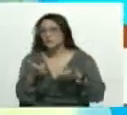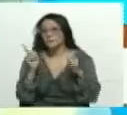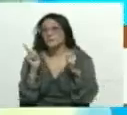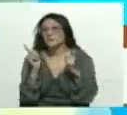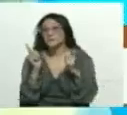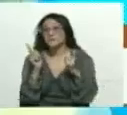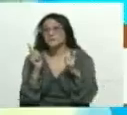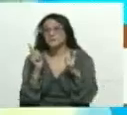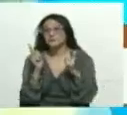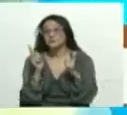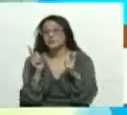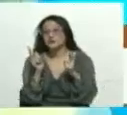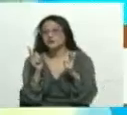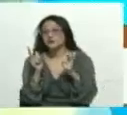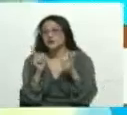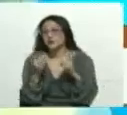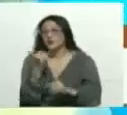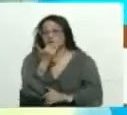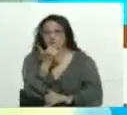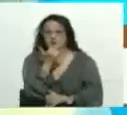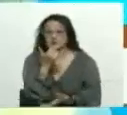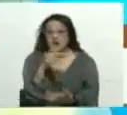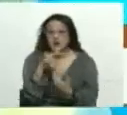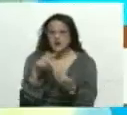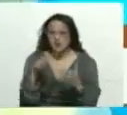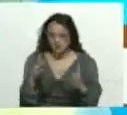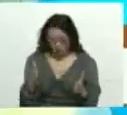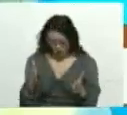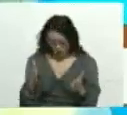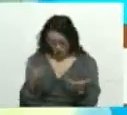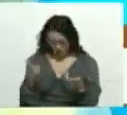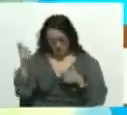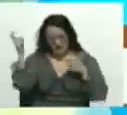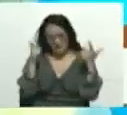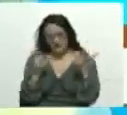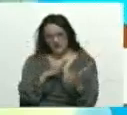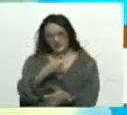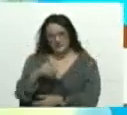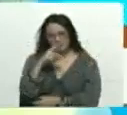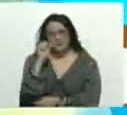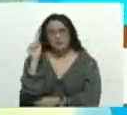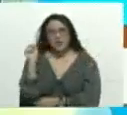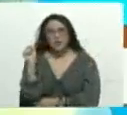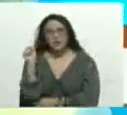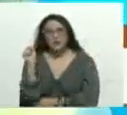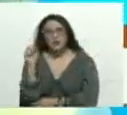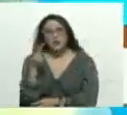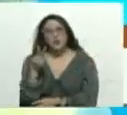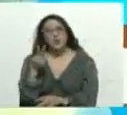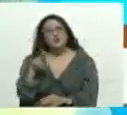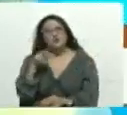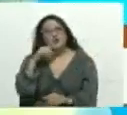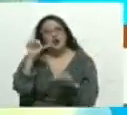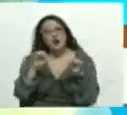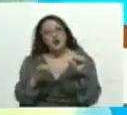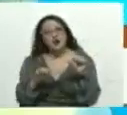verdad porque pasa que de la revolución chavista del presidente maduro no se habla